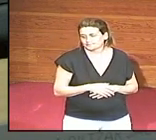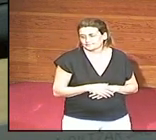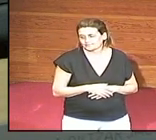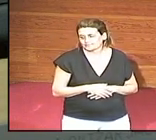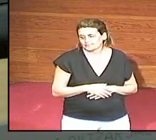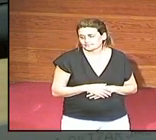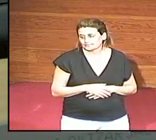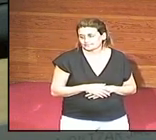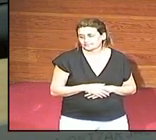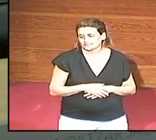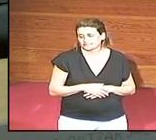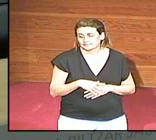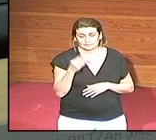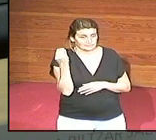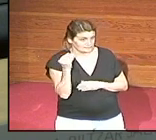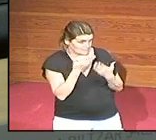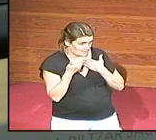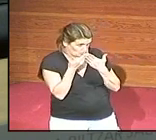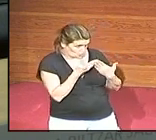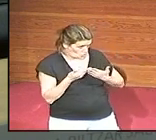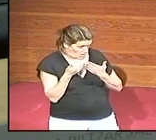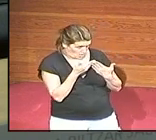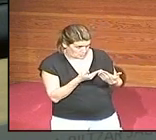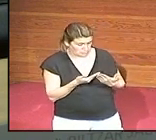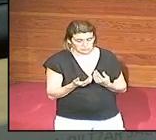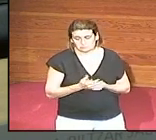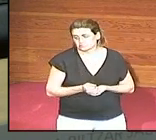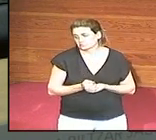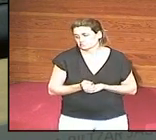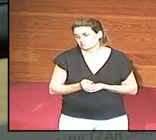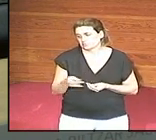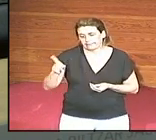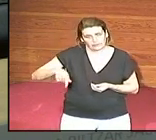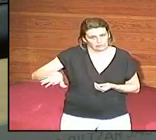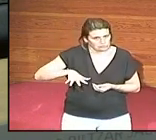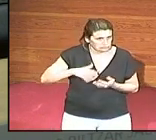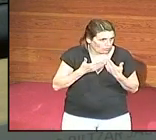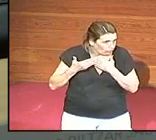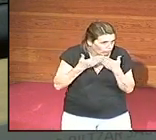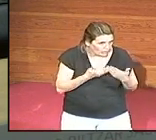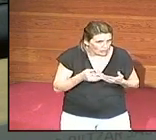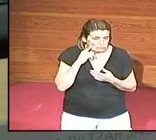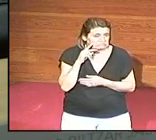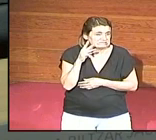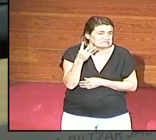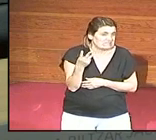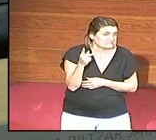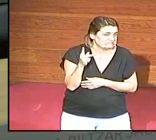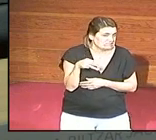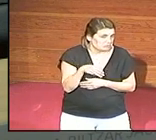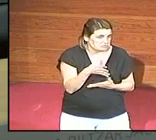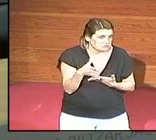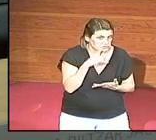Los chicos, chiquillas en la escuela, esto también es en esta lista Luganska, esto debe estar, el colegio estará a 3 kilómetros de la posición de